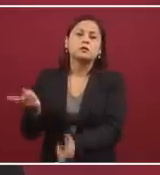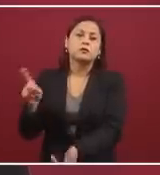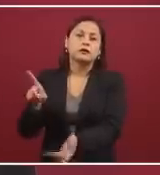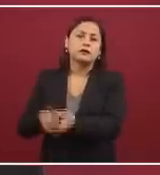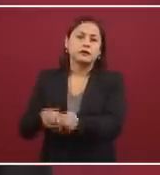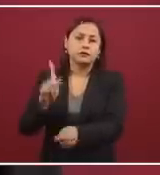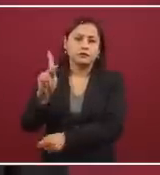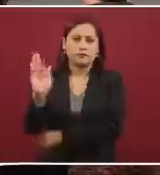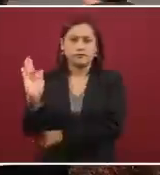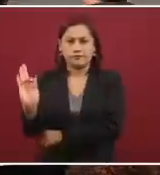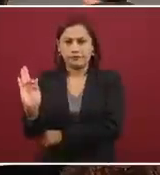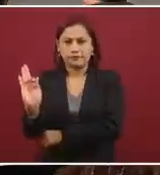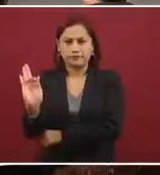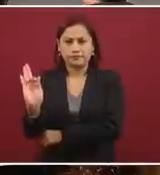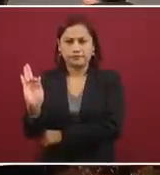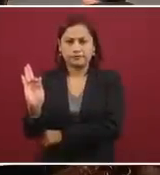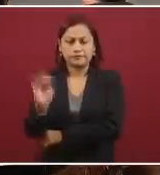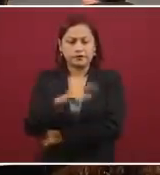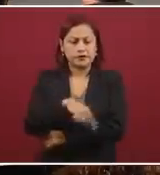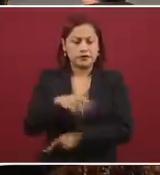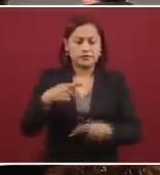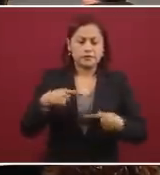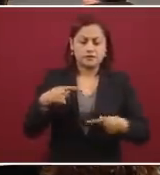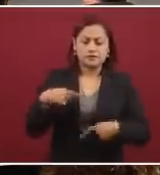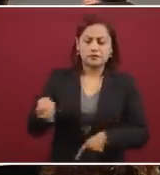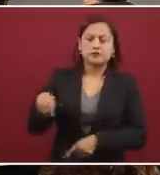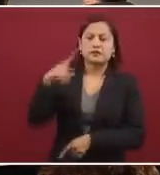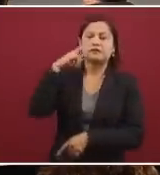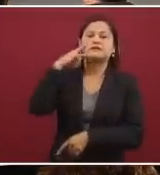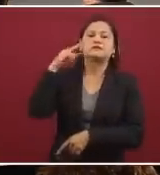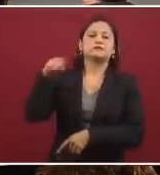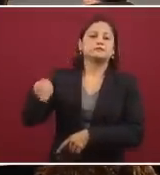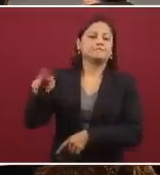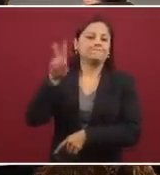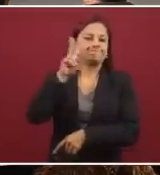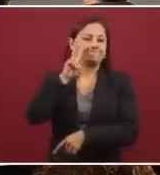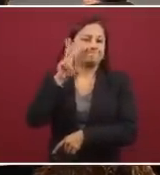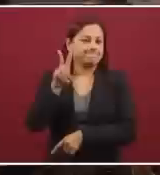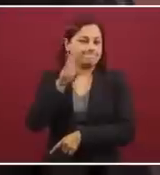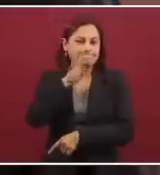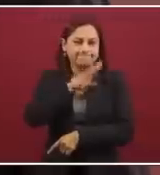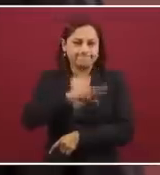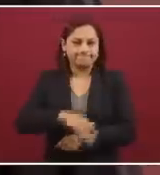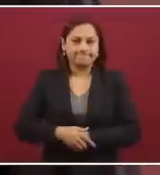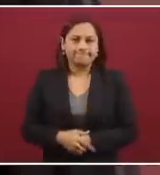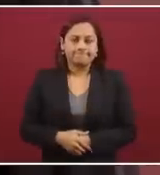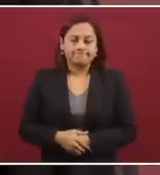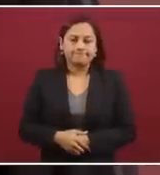no se vio bien sobre todo la agresión